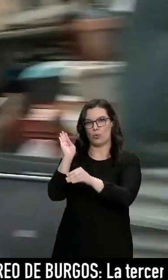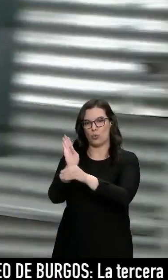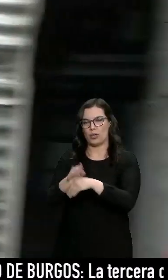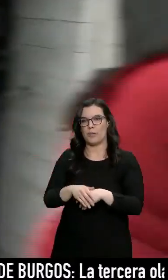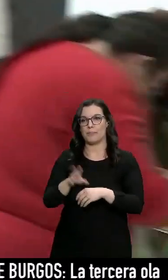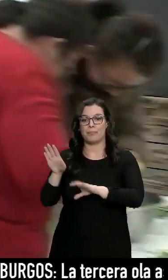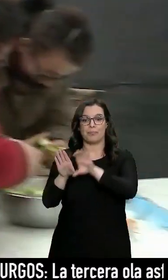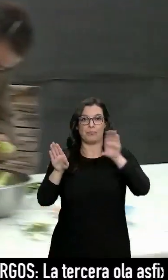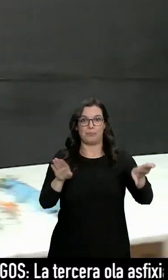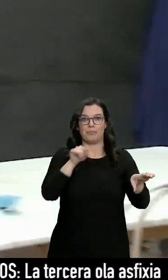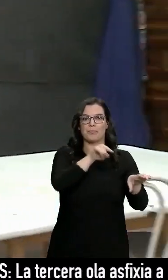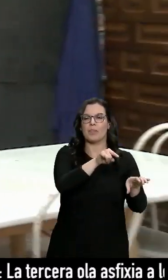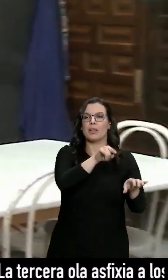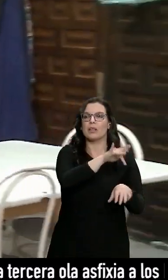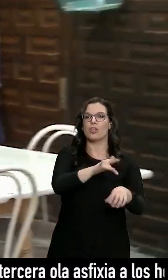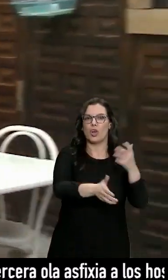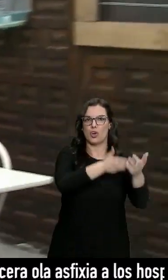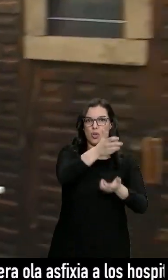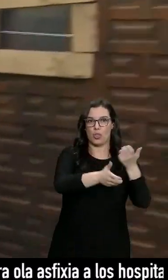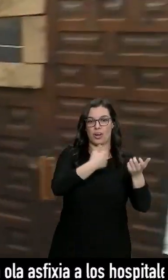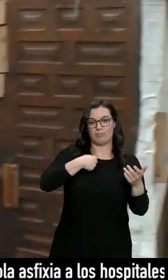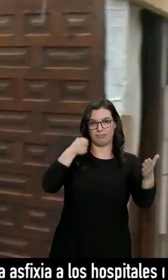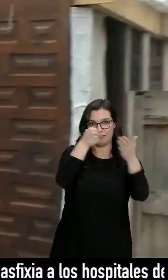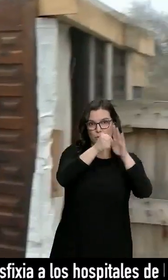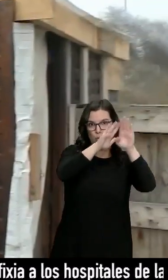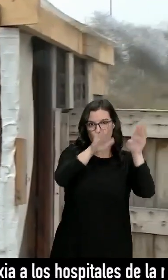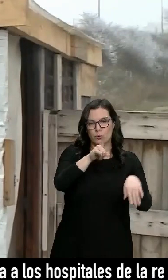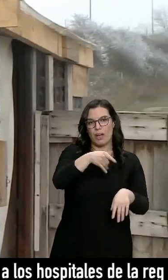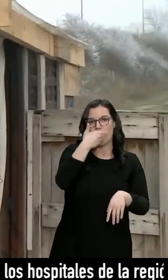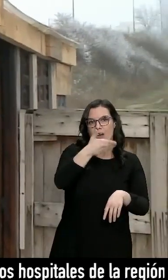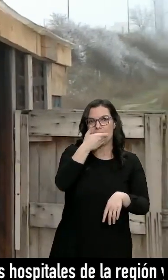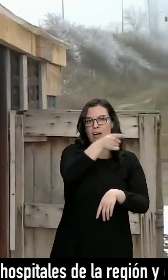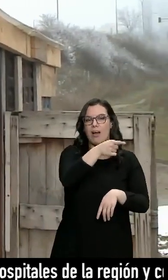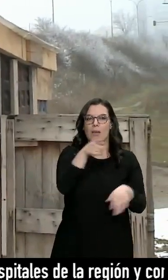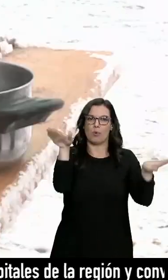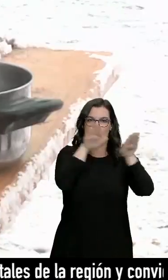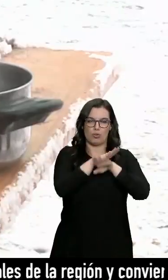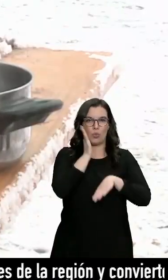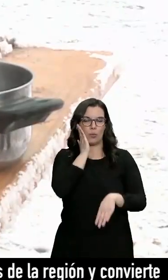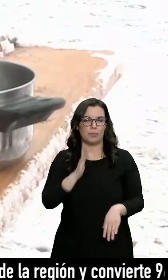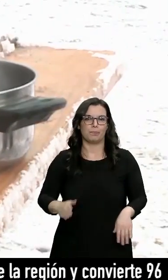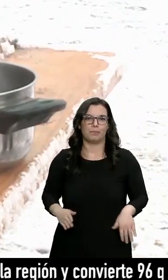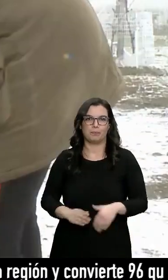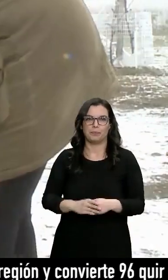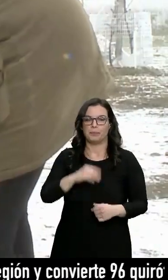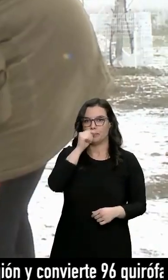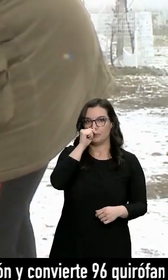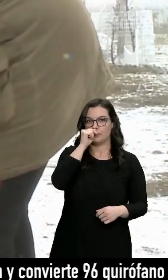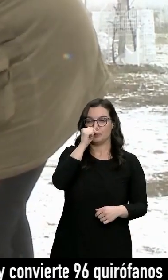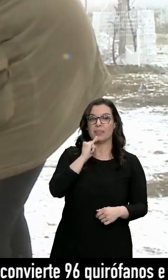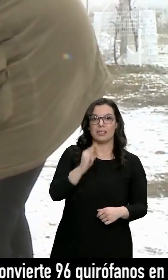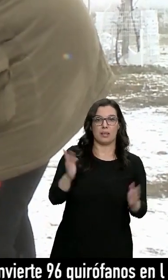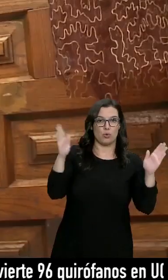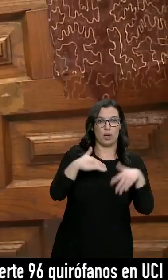que tenemos justo a mi izquierda es donde cocinan y en la última es donde tienen la estufa y donde pasan las noches. No tienen electricidad ni